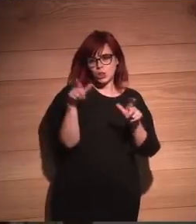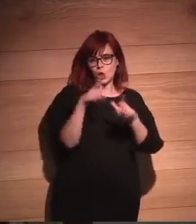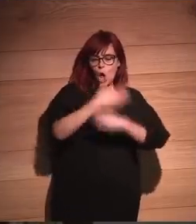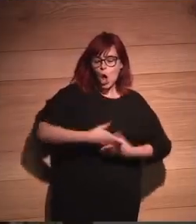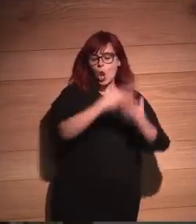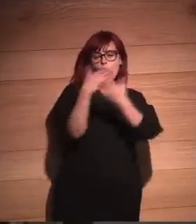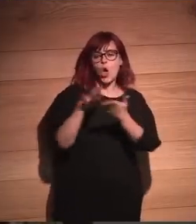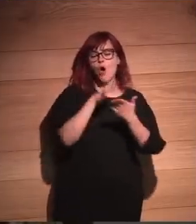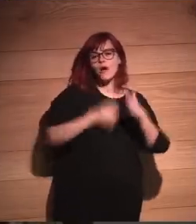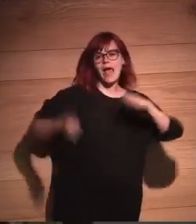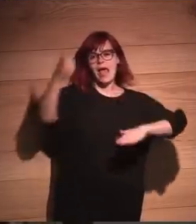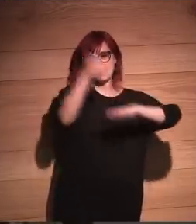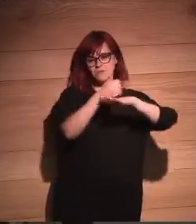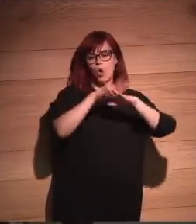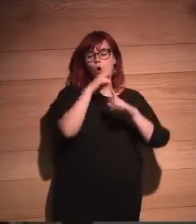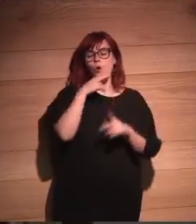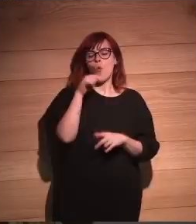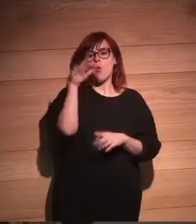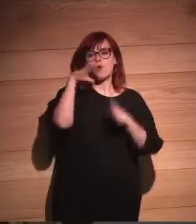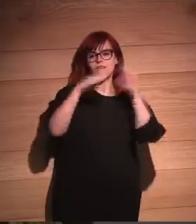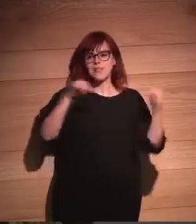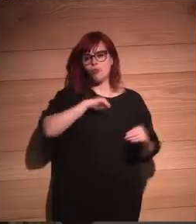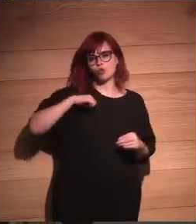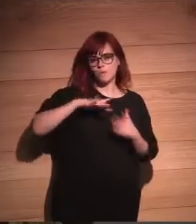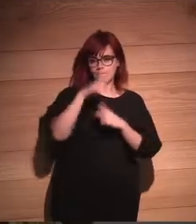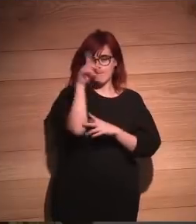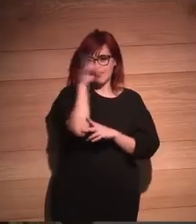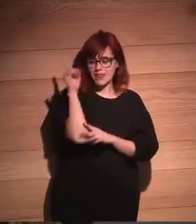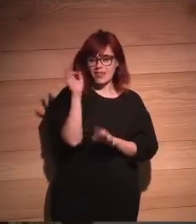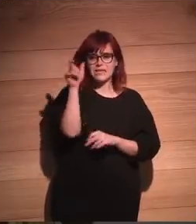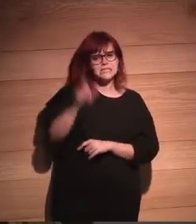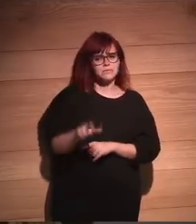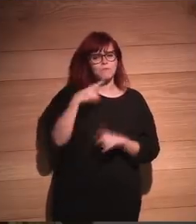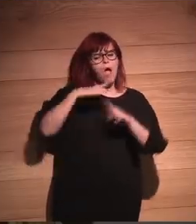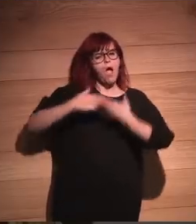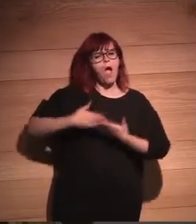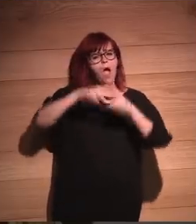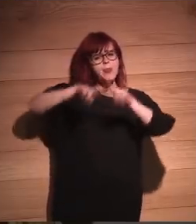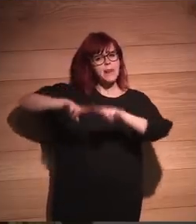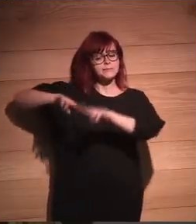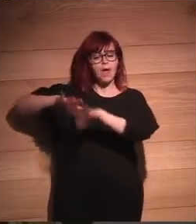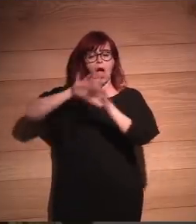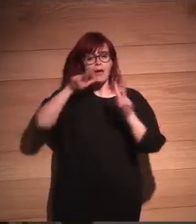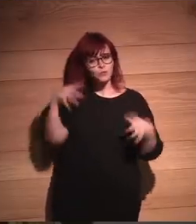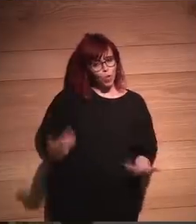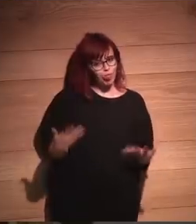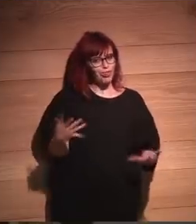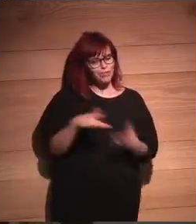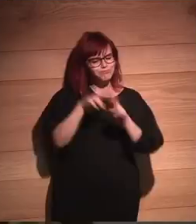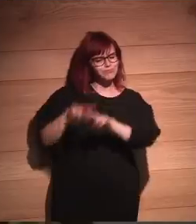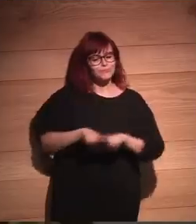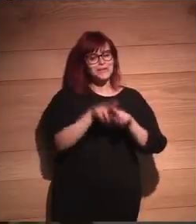de política en la Universidad Autónoma de Madrid. Es un excelente analista de la actualidad